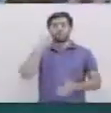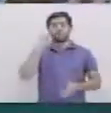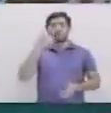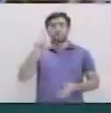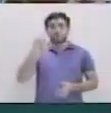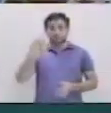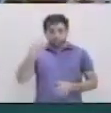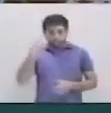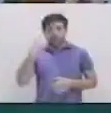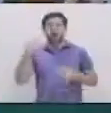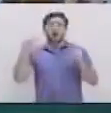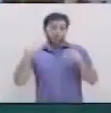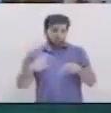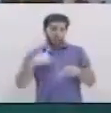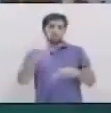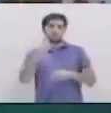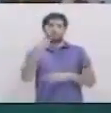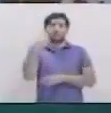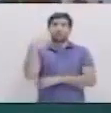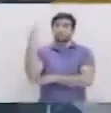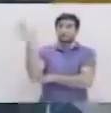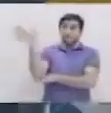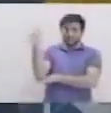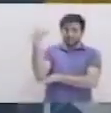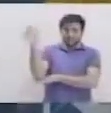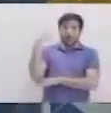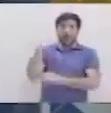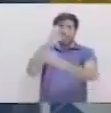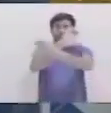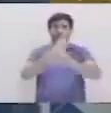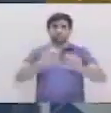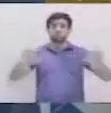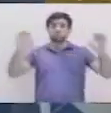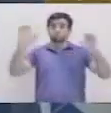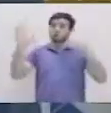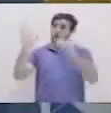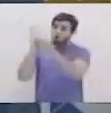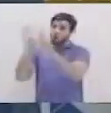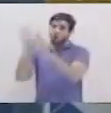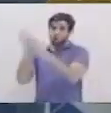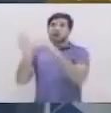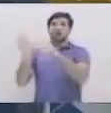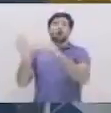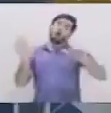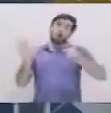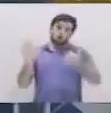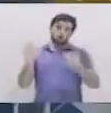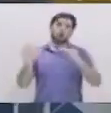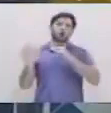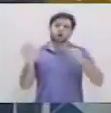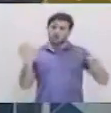la bandera cuando lleva el escudo nacional? Se le llama pabellón. Muy bien.